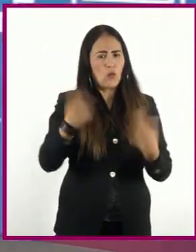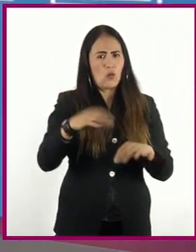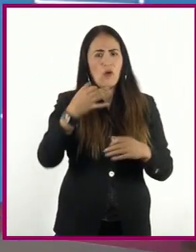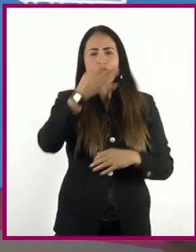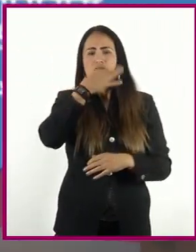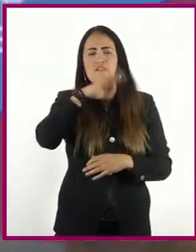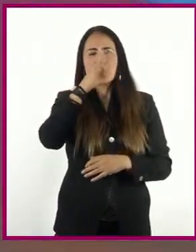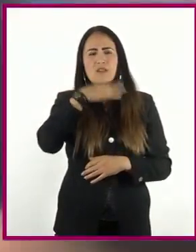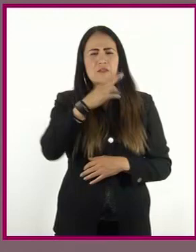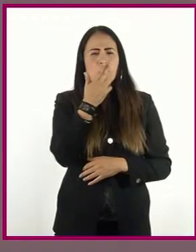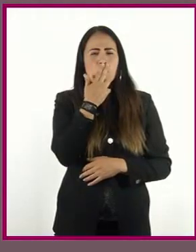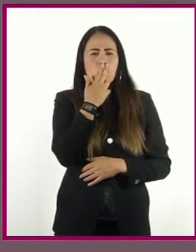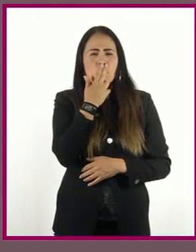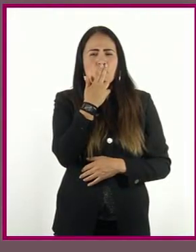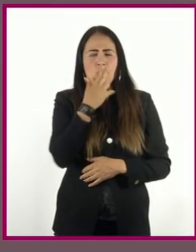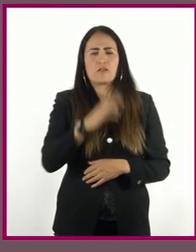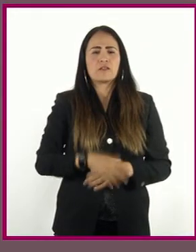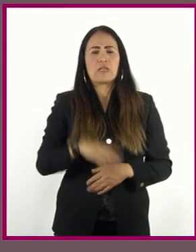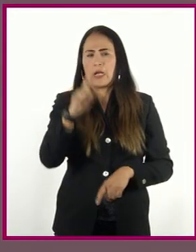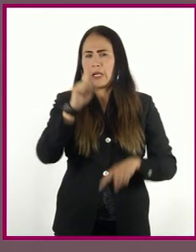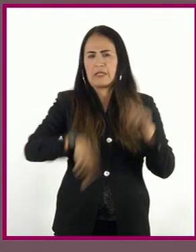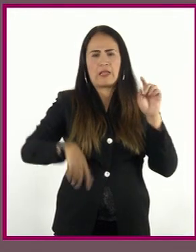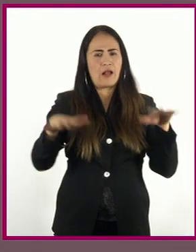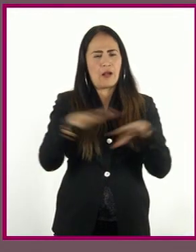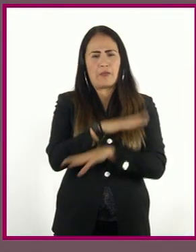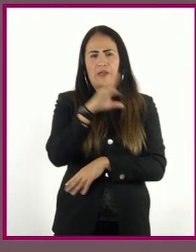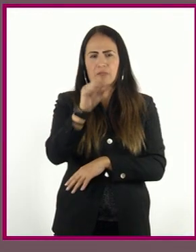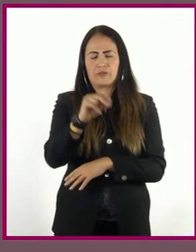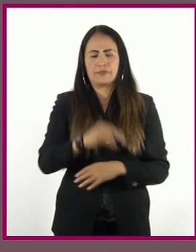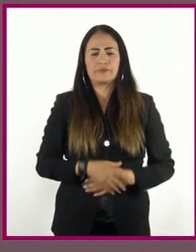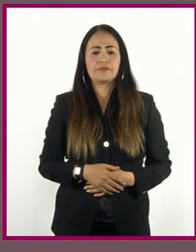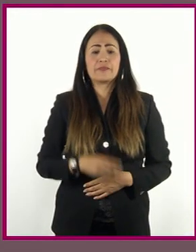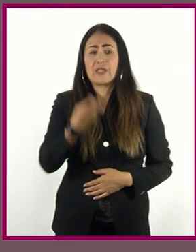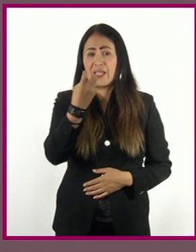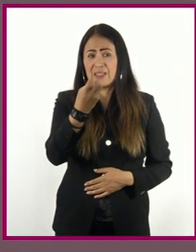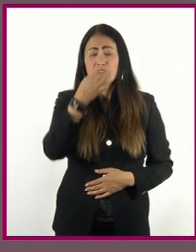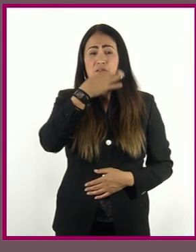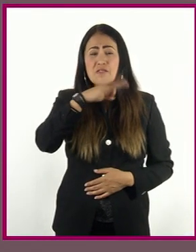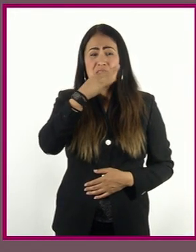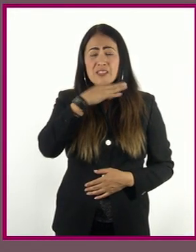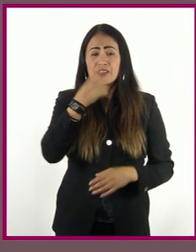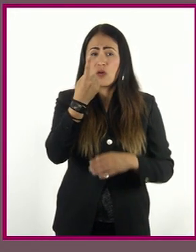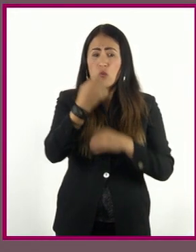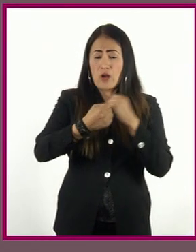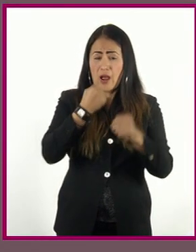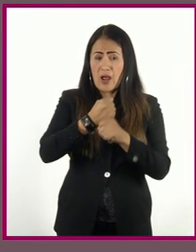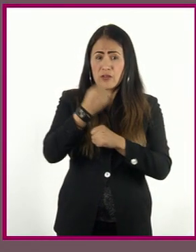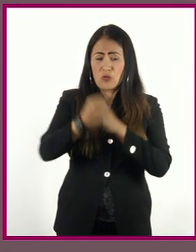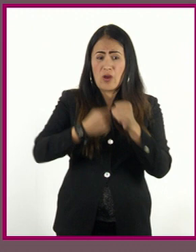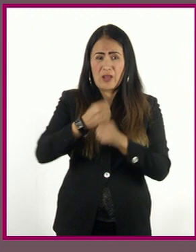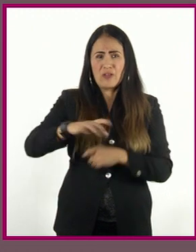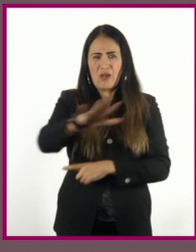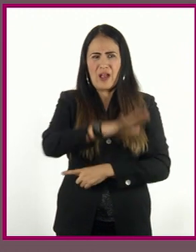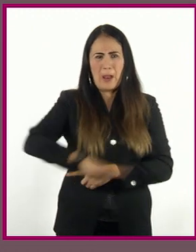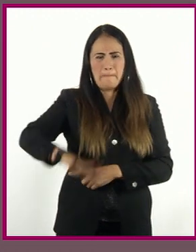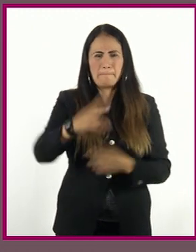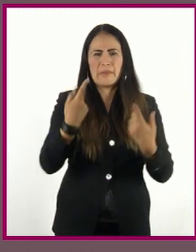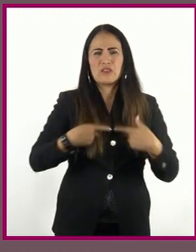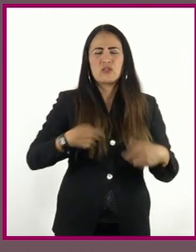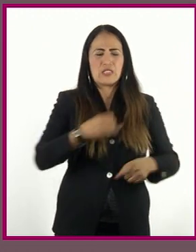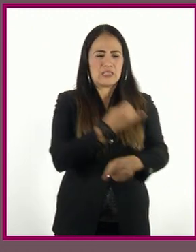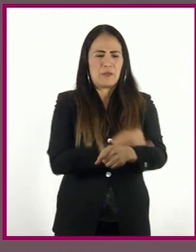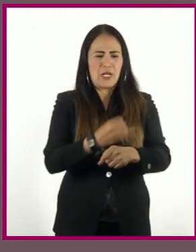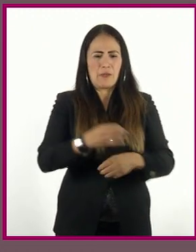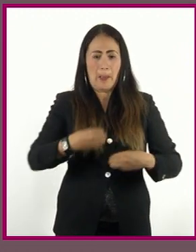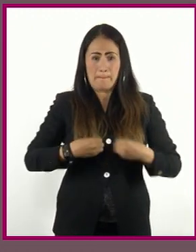Cultural Intangible. En esta celebración, cada año los pobladores de Iztapalapa